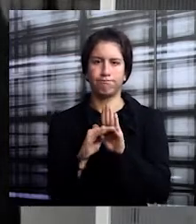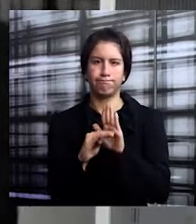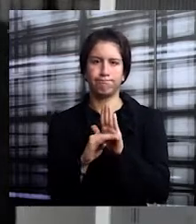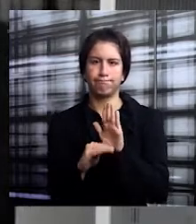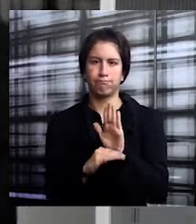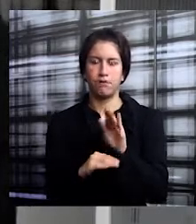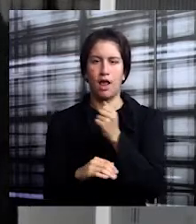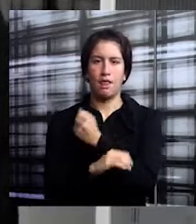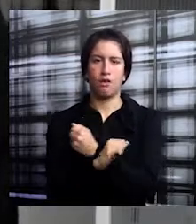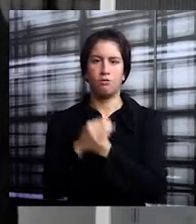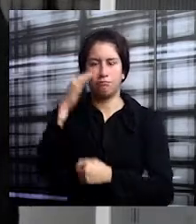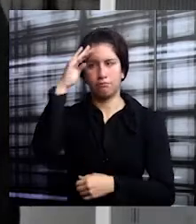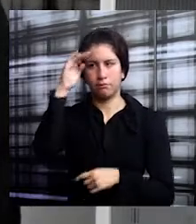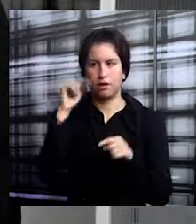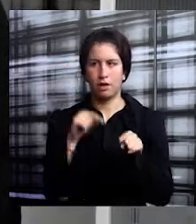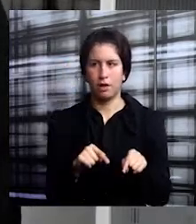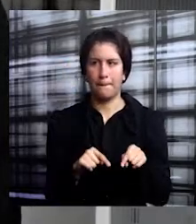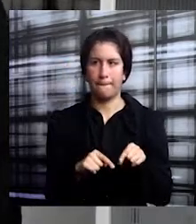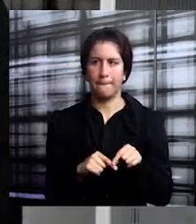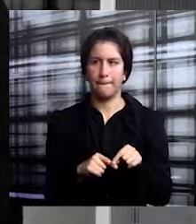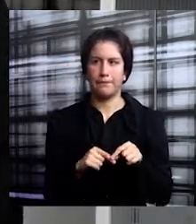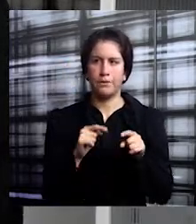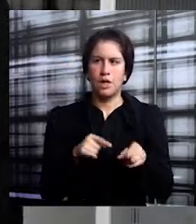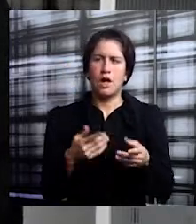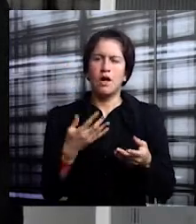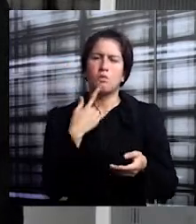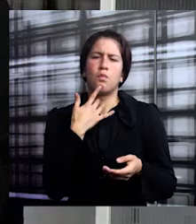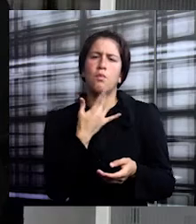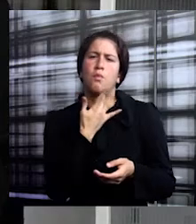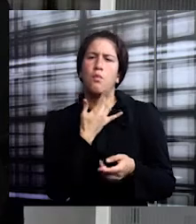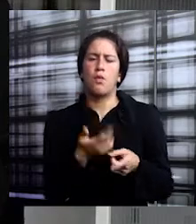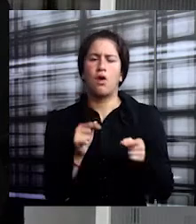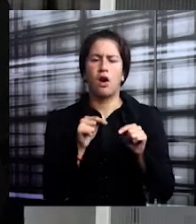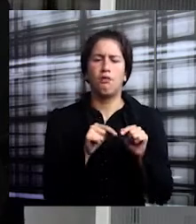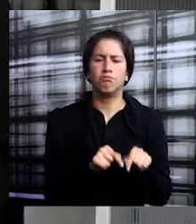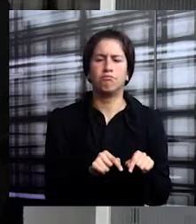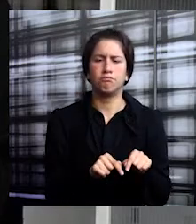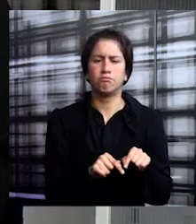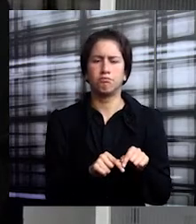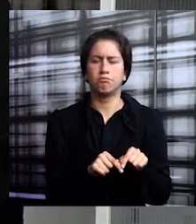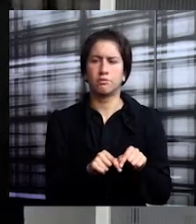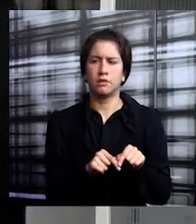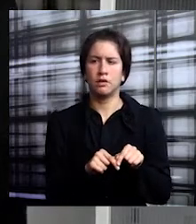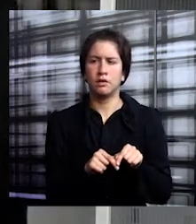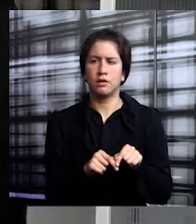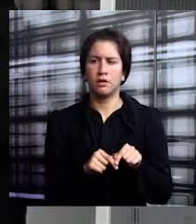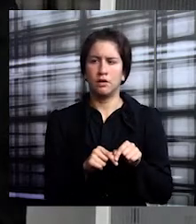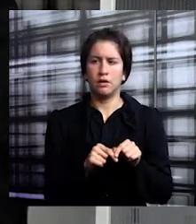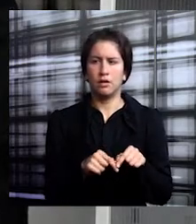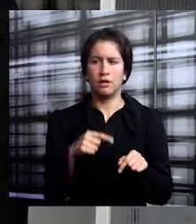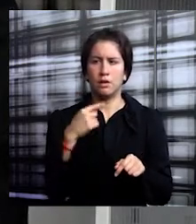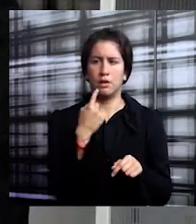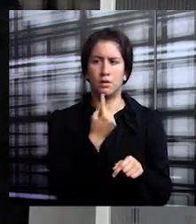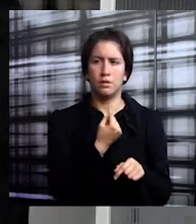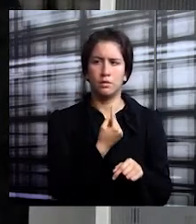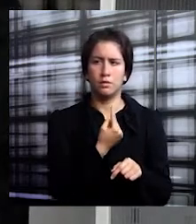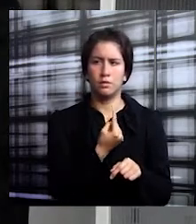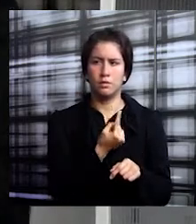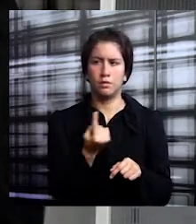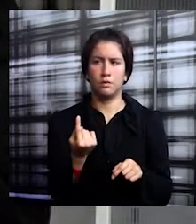uno se plantea, bueno, entonces, ¿por qué incluso considerando de que Una de las acusaciones hay